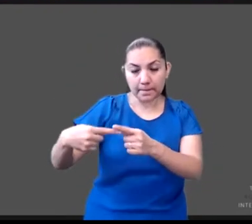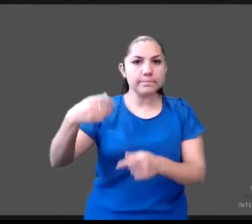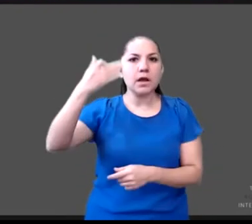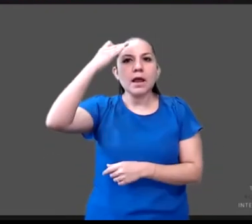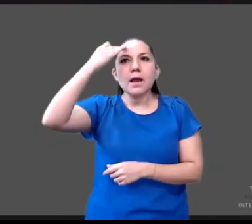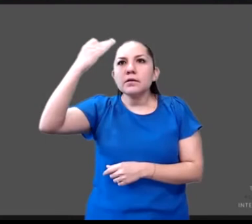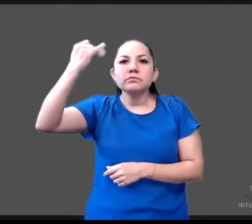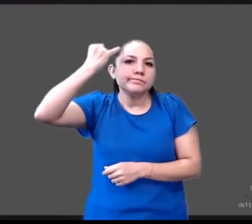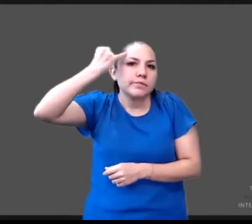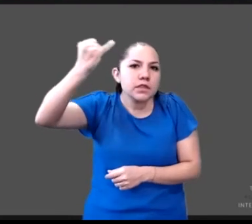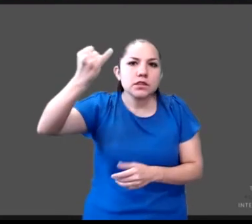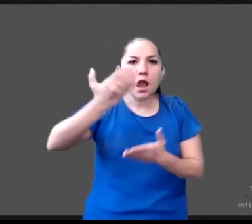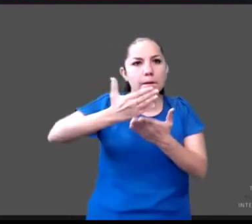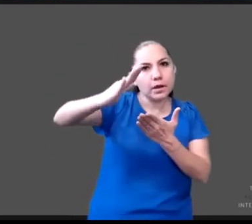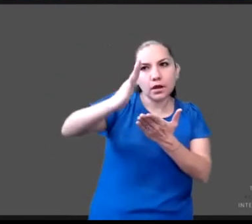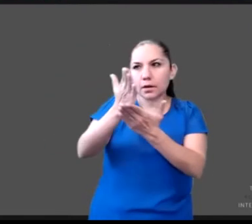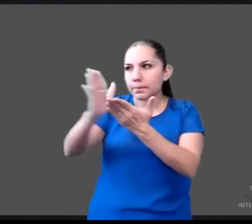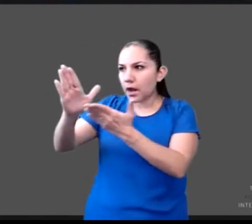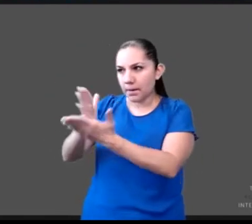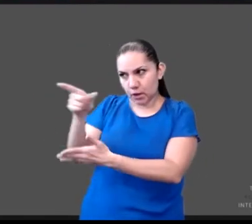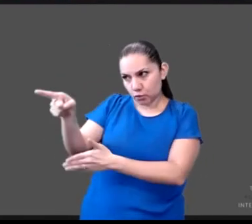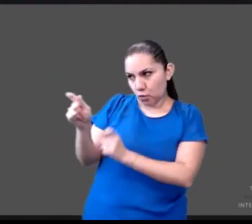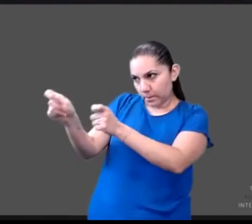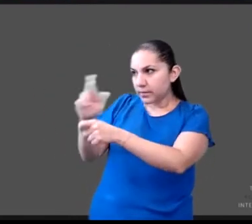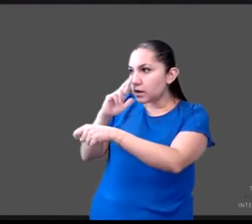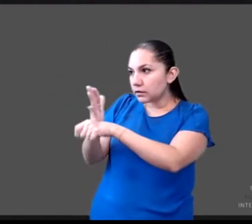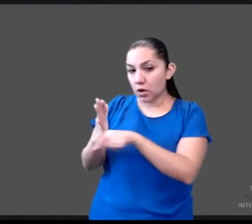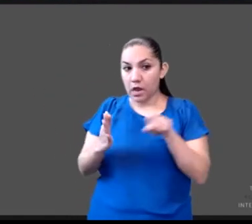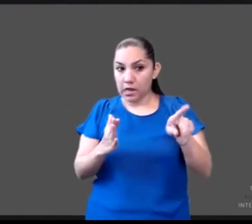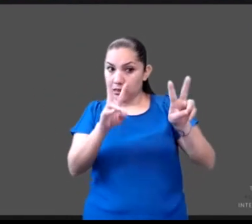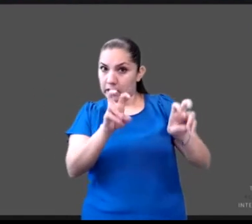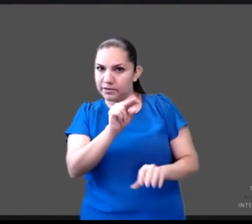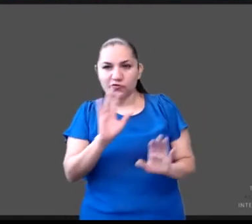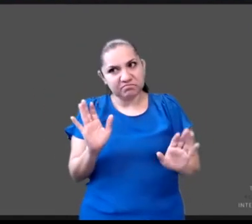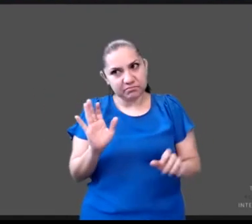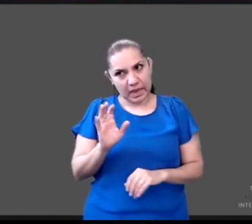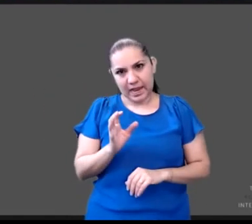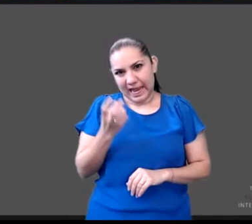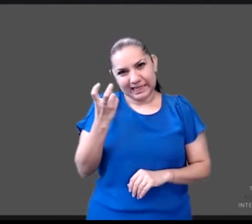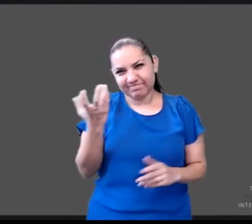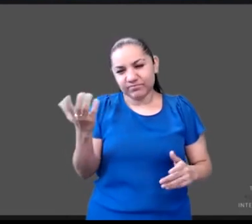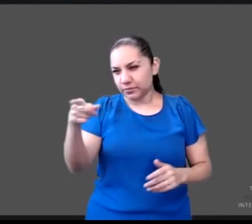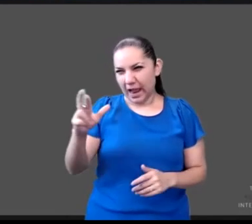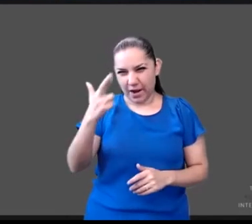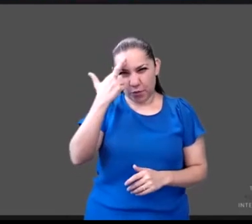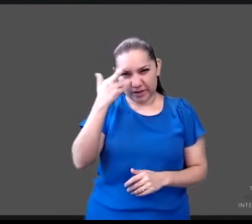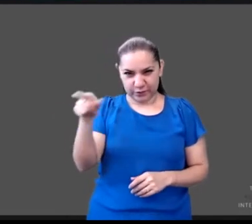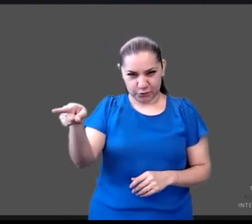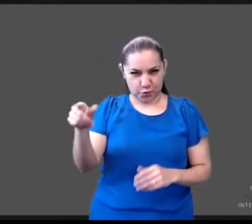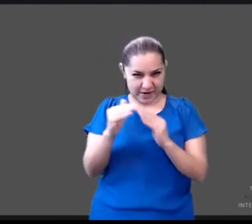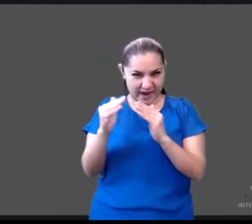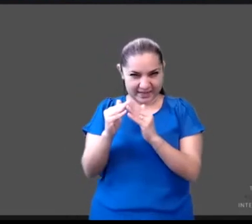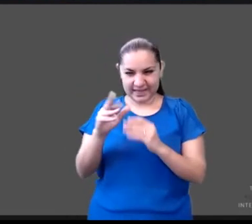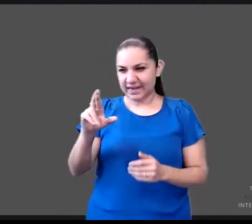Pero tú te acordarás, Ricardo, alguna vez en tu casa, si no me equivoco, o en casa de Isabel Crowley, cuando